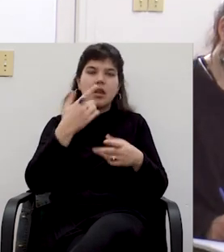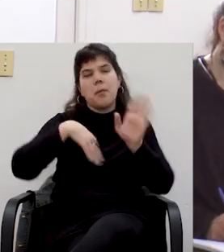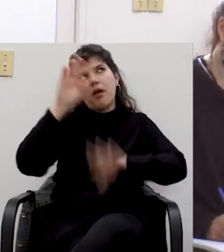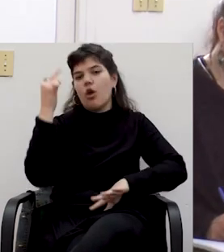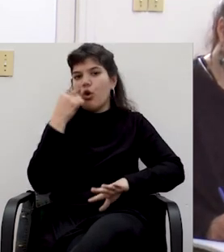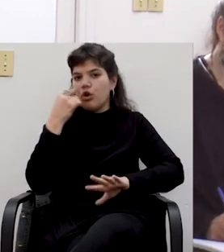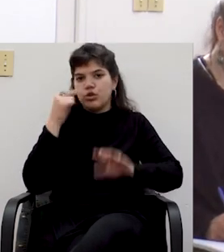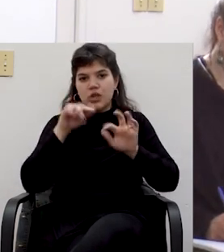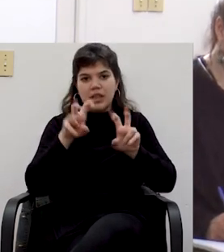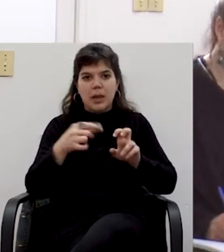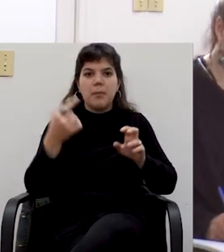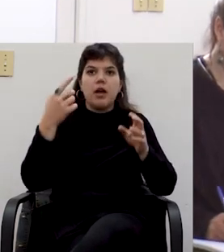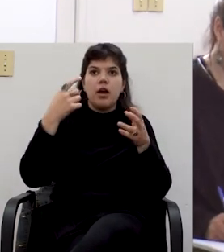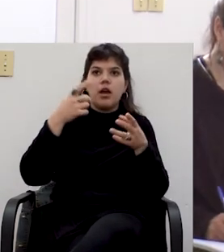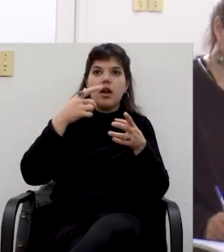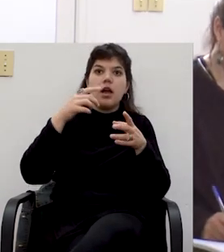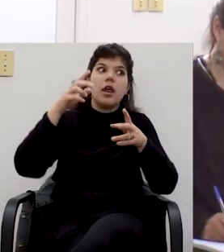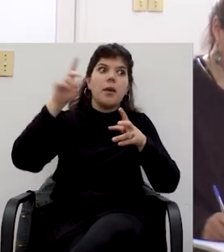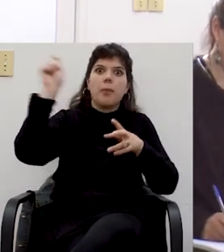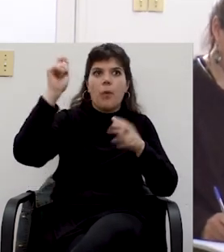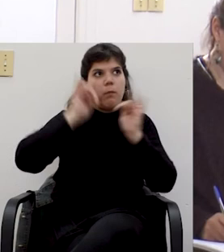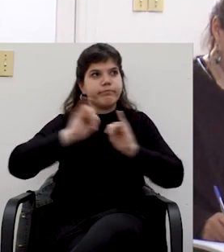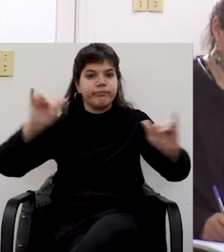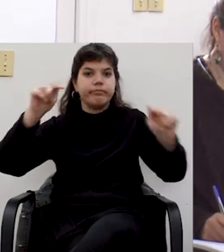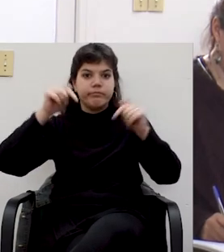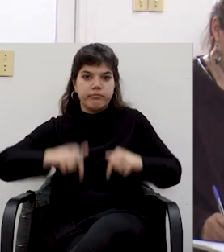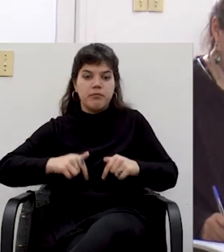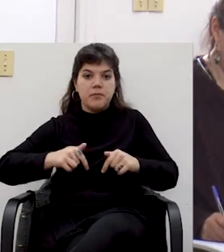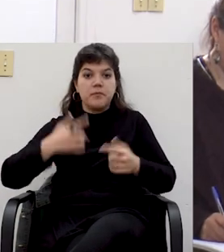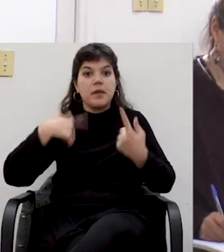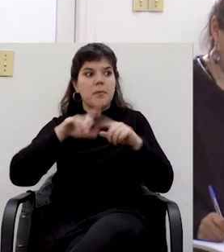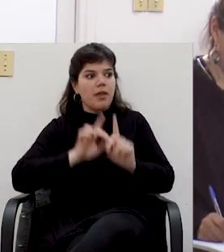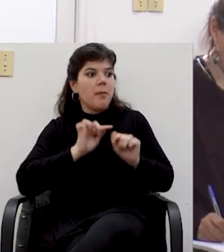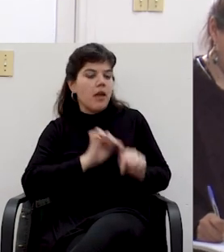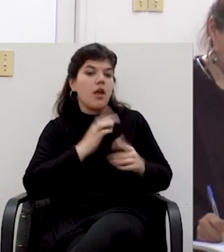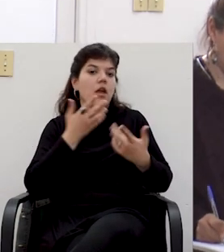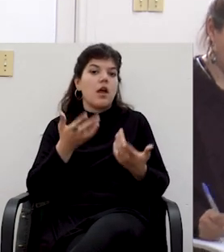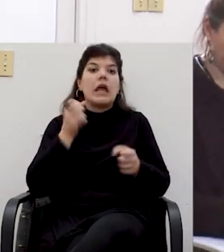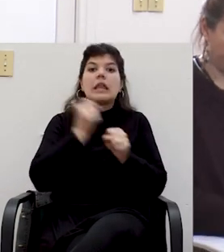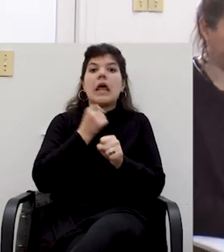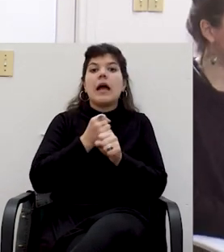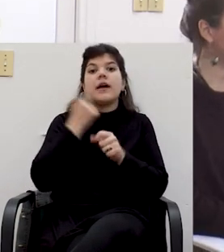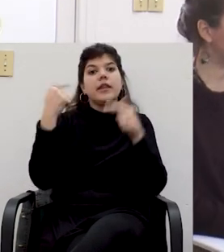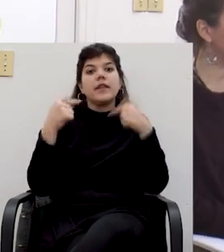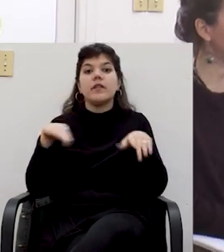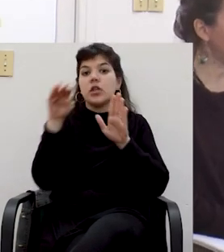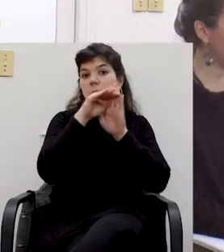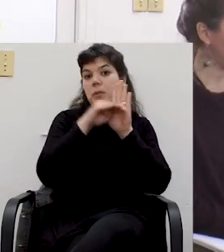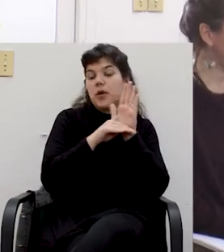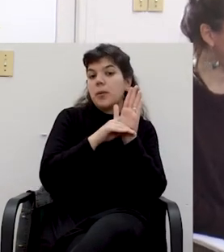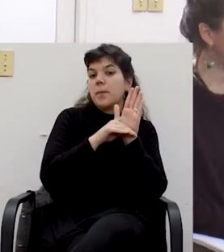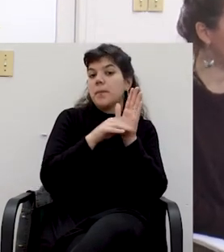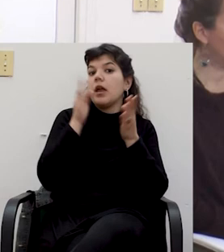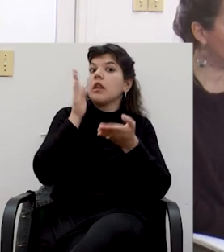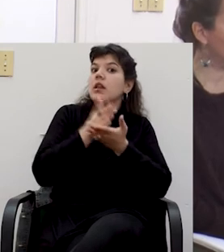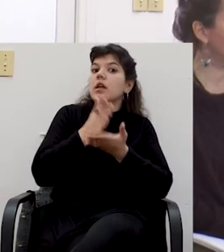digamos, y lo que más visibilidad en general pública tiene. Pero desde allí también se trabajan programas de